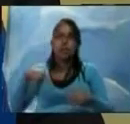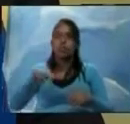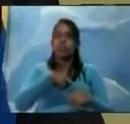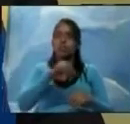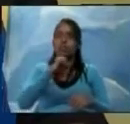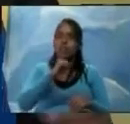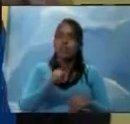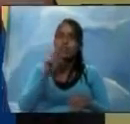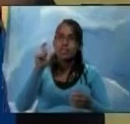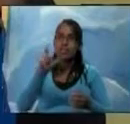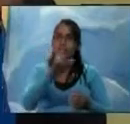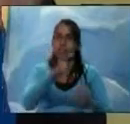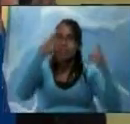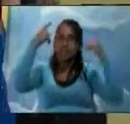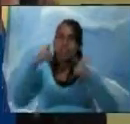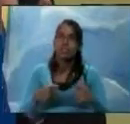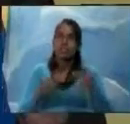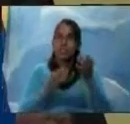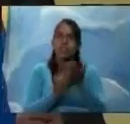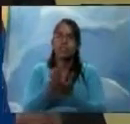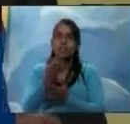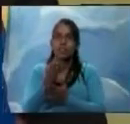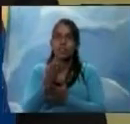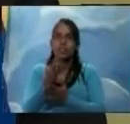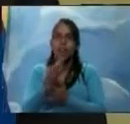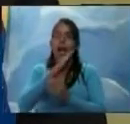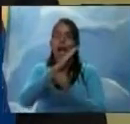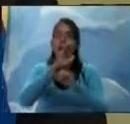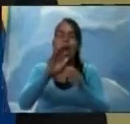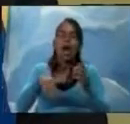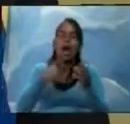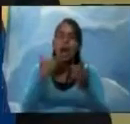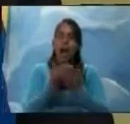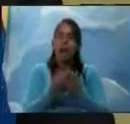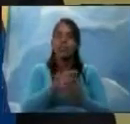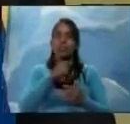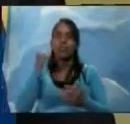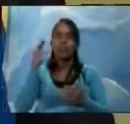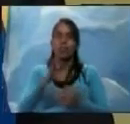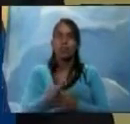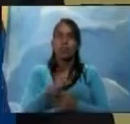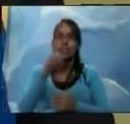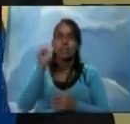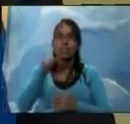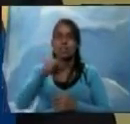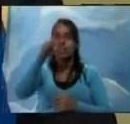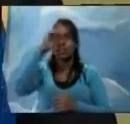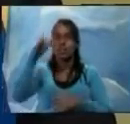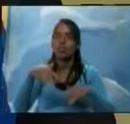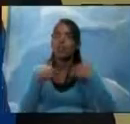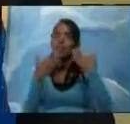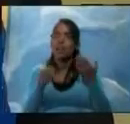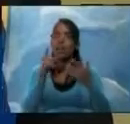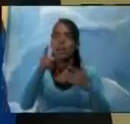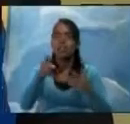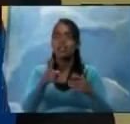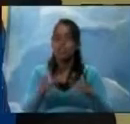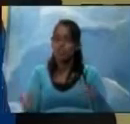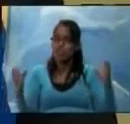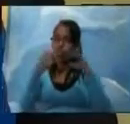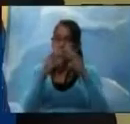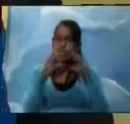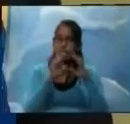menester, es necesario ser fiel. ¿Hasta dónde? Hasta la muerte. Si Dios te ha entregado esa